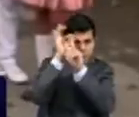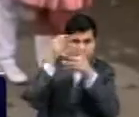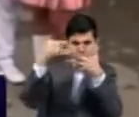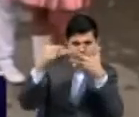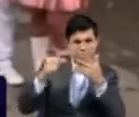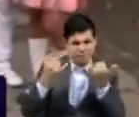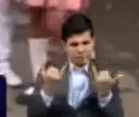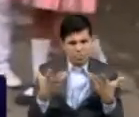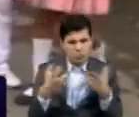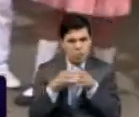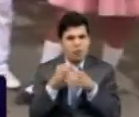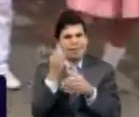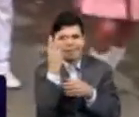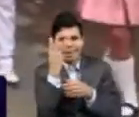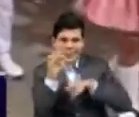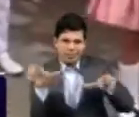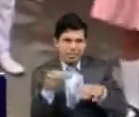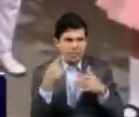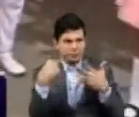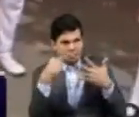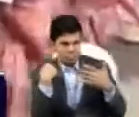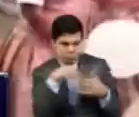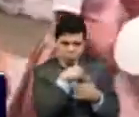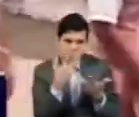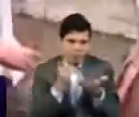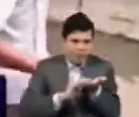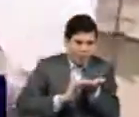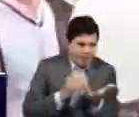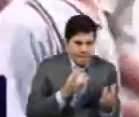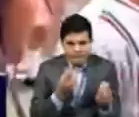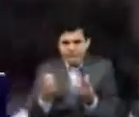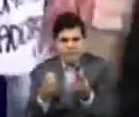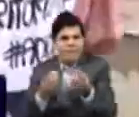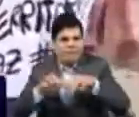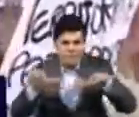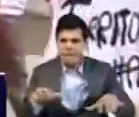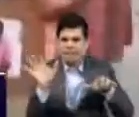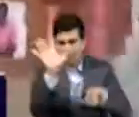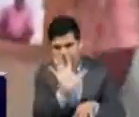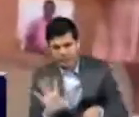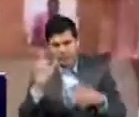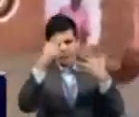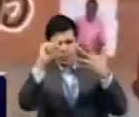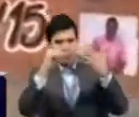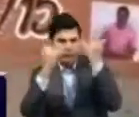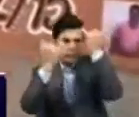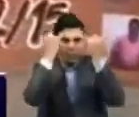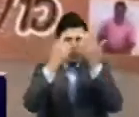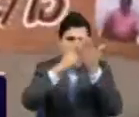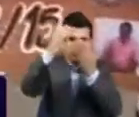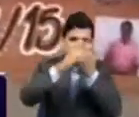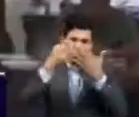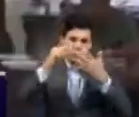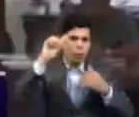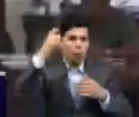tres que tenemos dentro de nuestro departamento. Pero sin embargo nosotros queremos participar, que desde el Consejo Departamental nazcan ideas, nazcan proyectos que podamos presentar